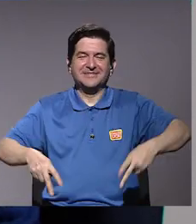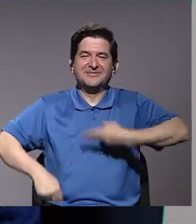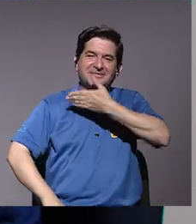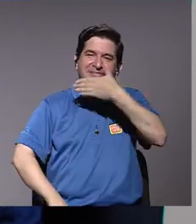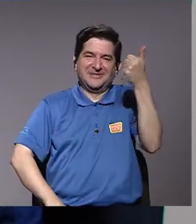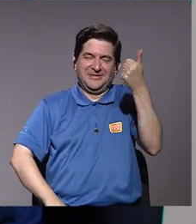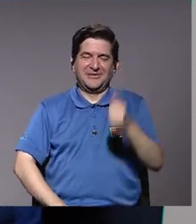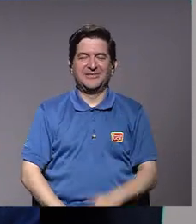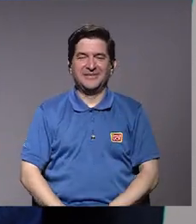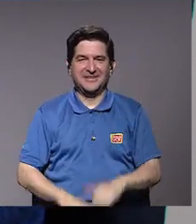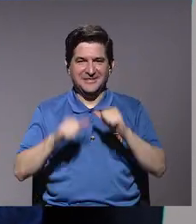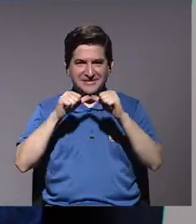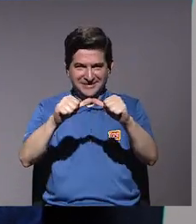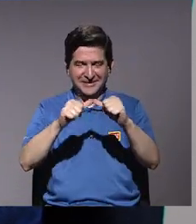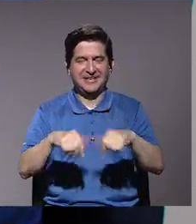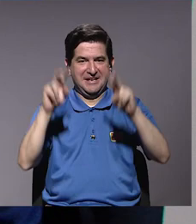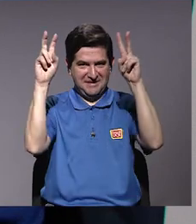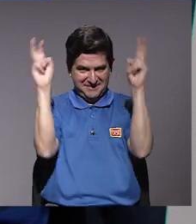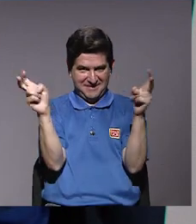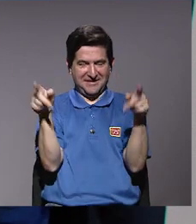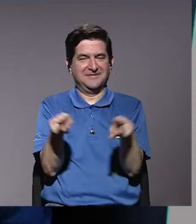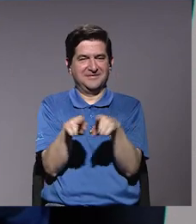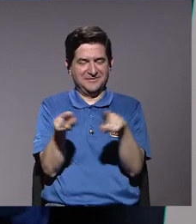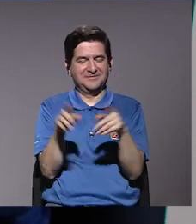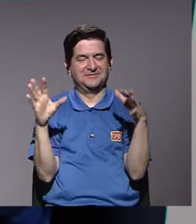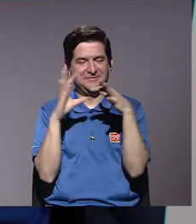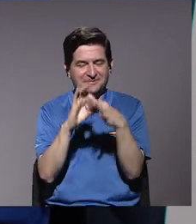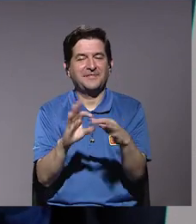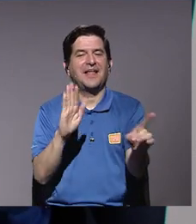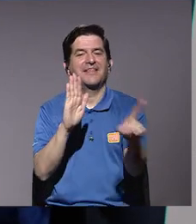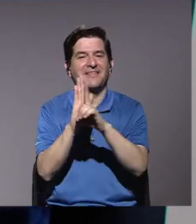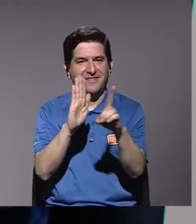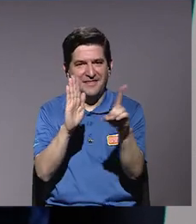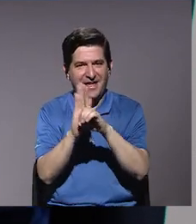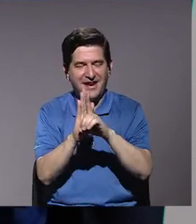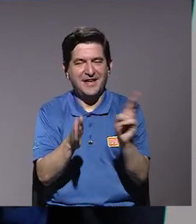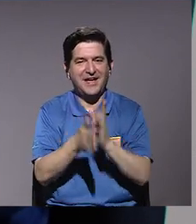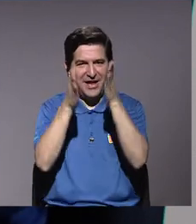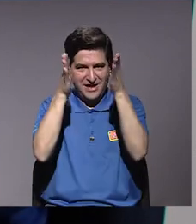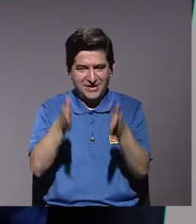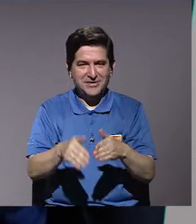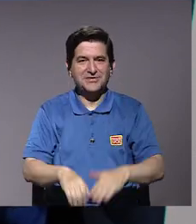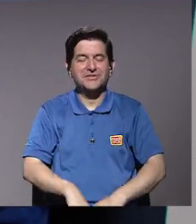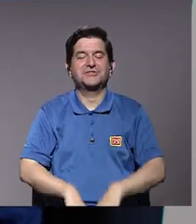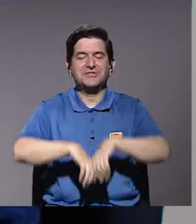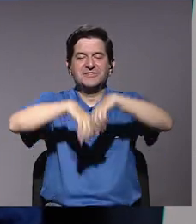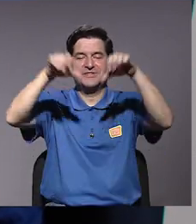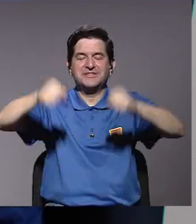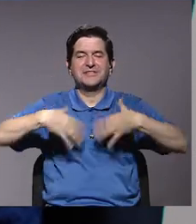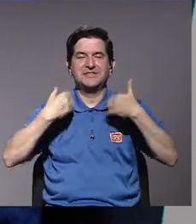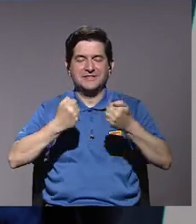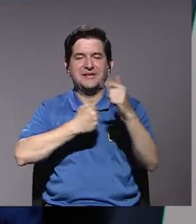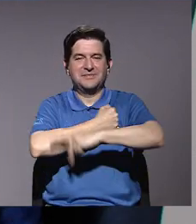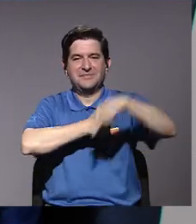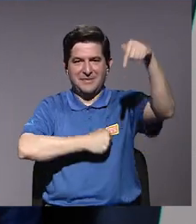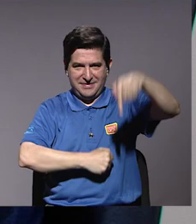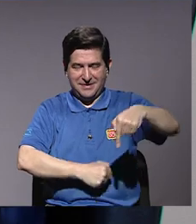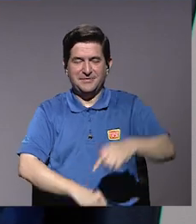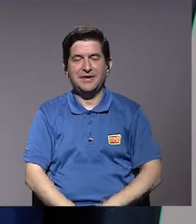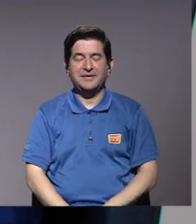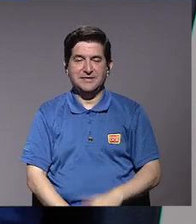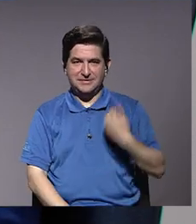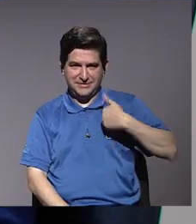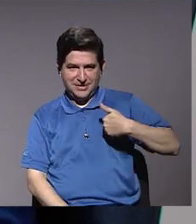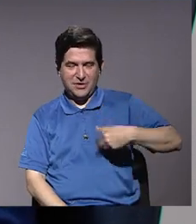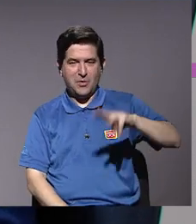Gracias por continuar con nosotros en Vivir Mejor. Continuamos con nuestro tema también acerca de los derechos de los usuarios en el sistema de